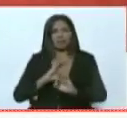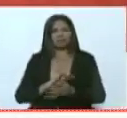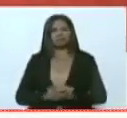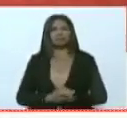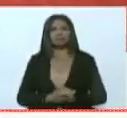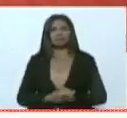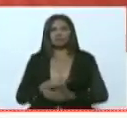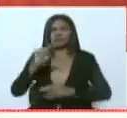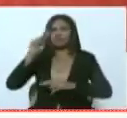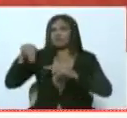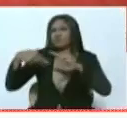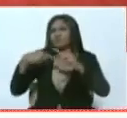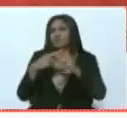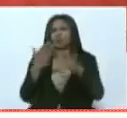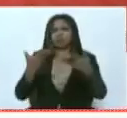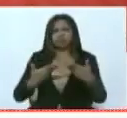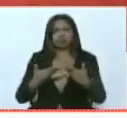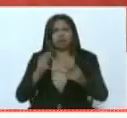Jamás.